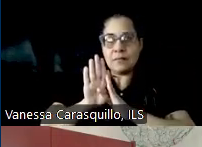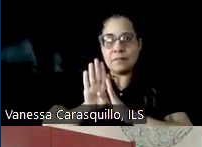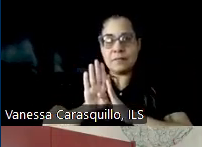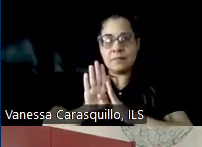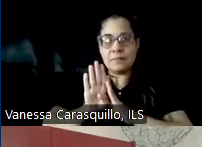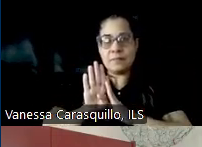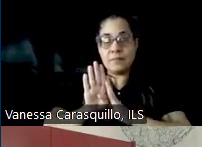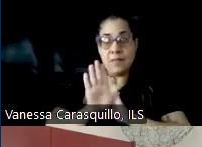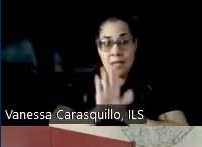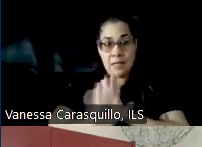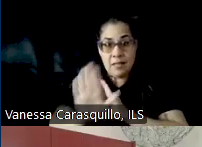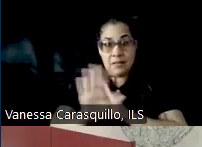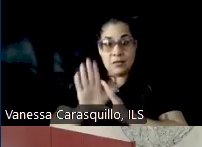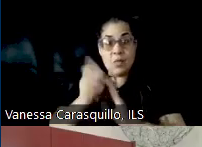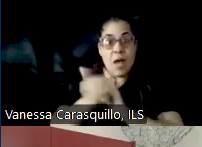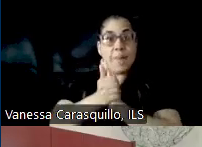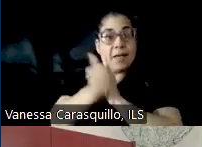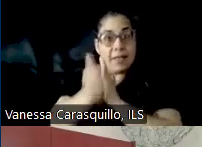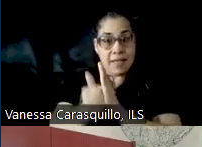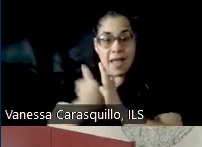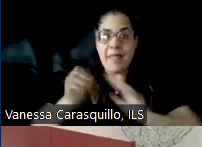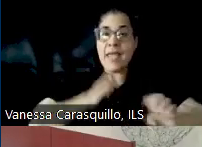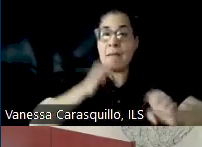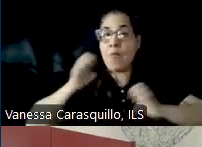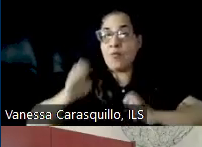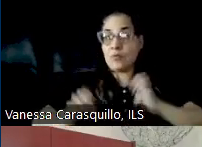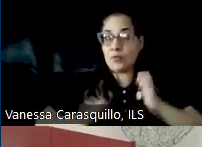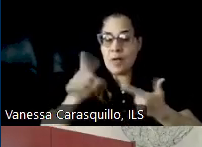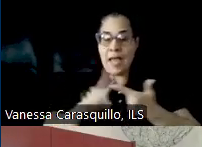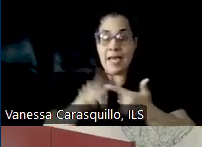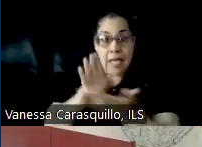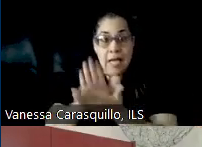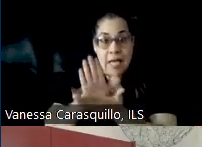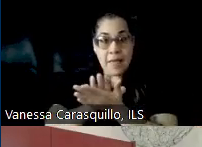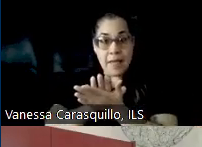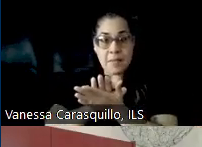sus capacidades, tanto de desarrollo emocional, académico,